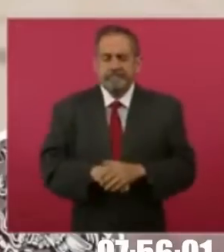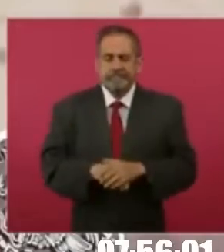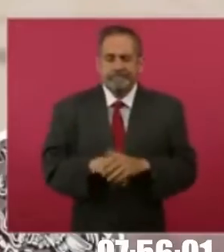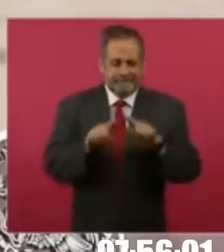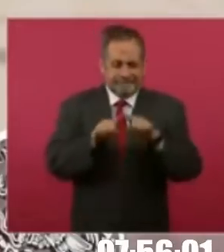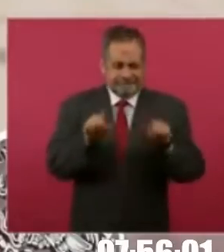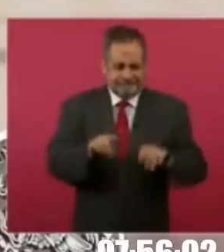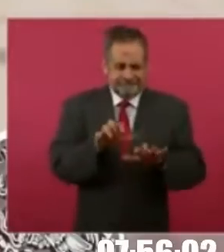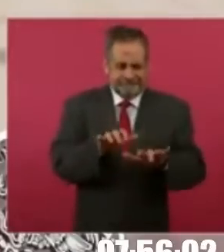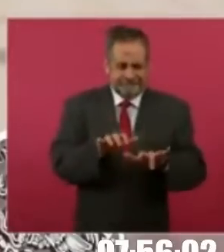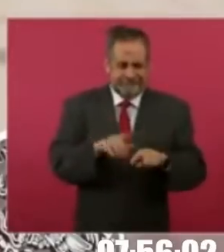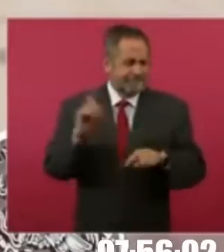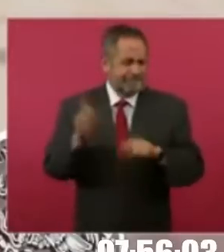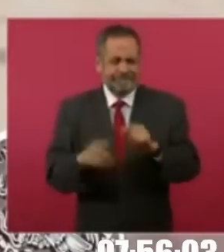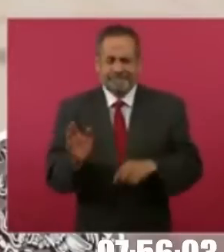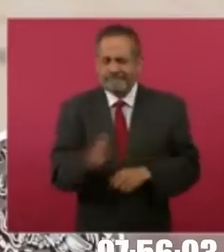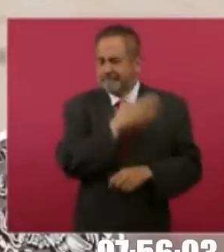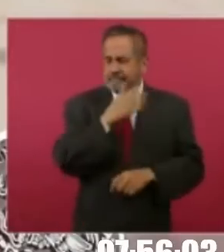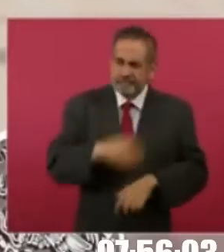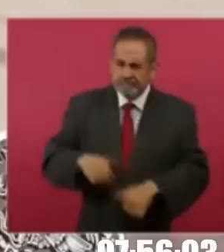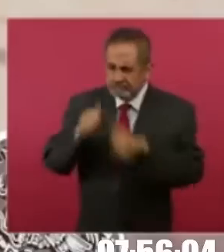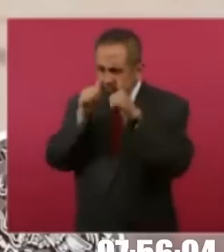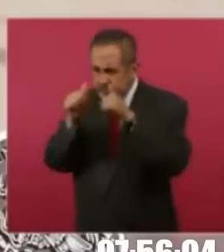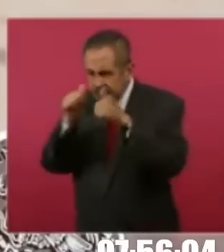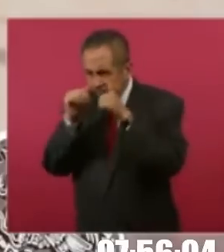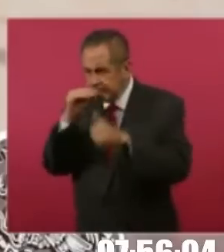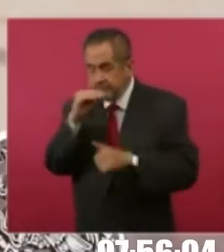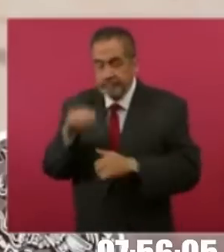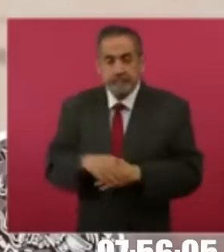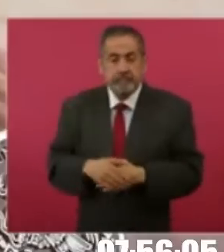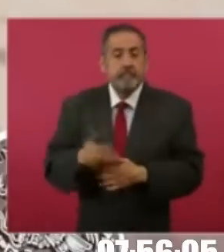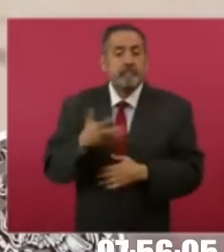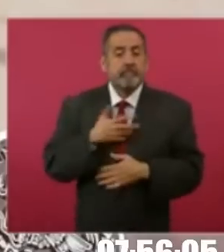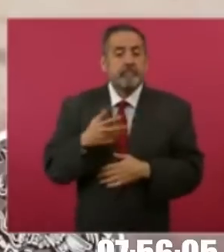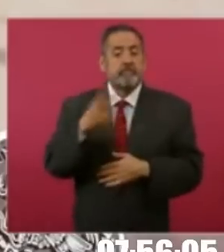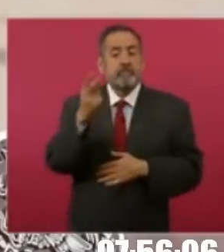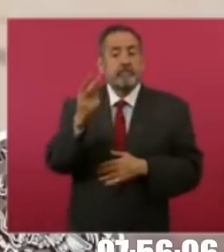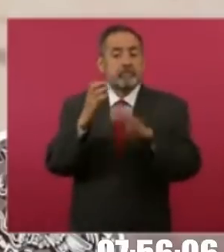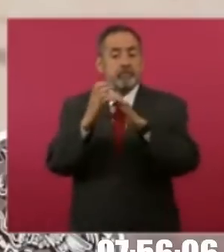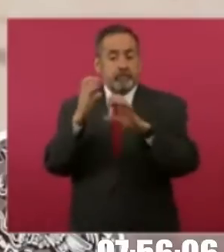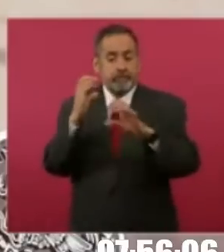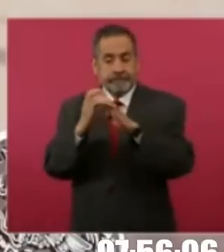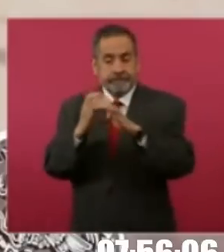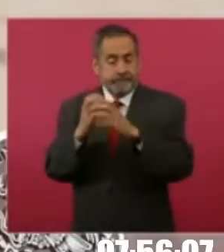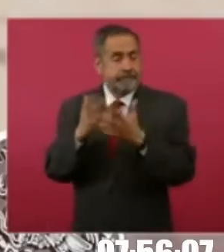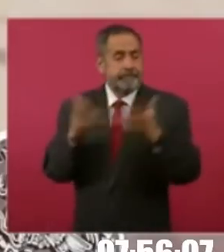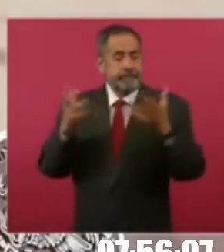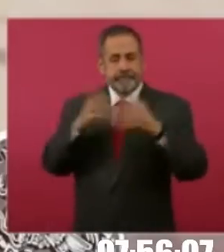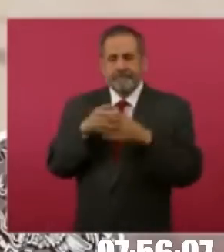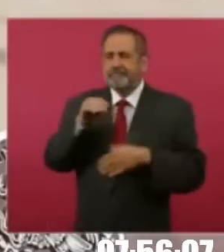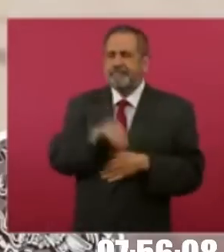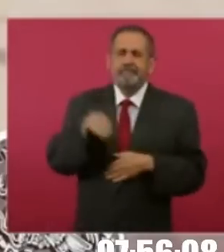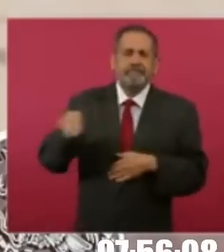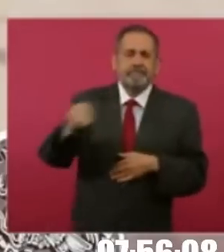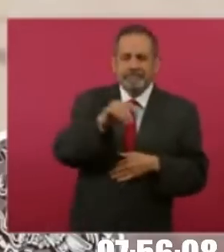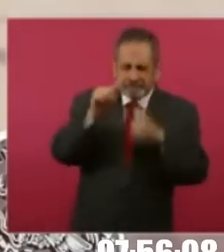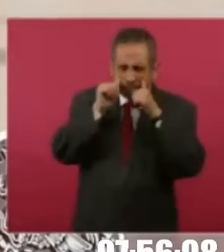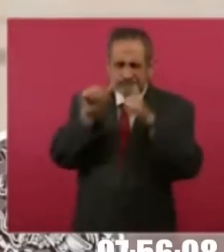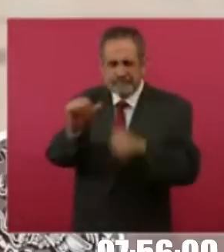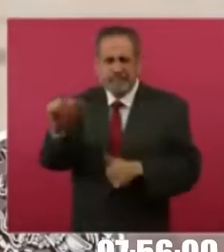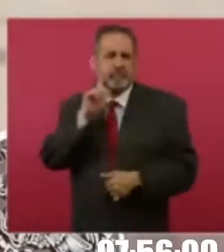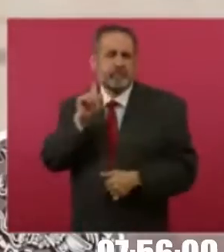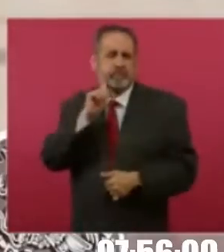tenemos dos camiones grandes para atender las afecciones de las mujeres Me atrevo a